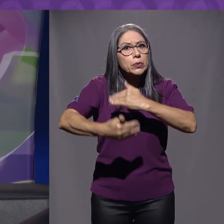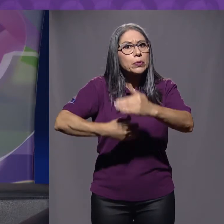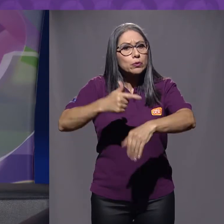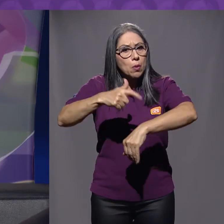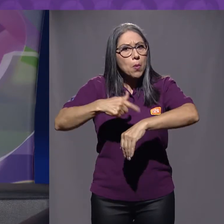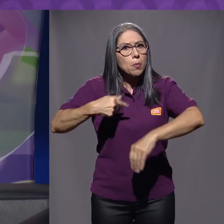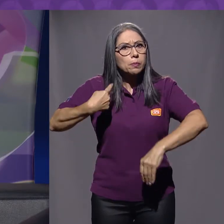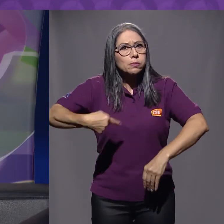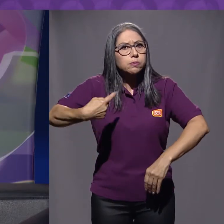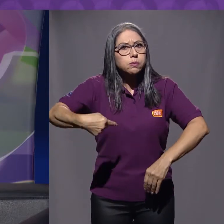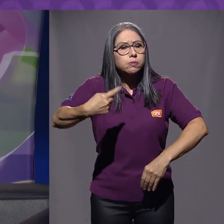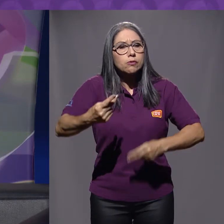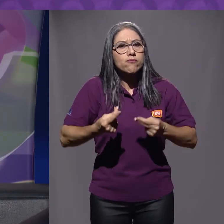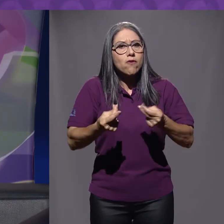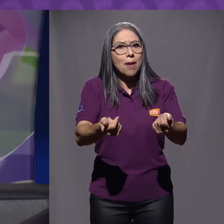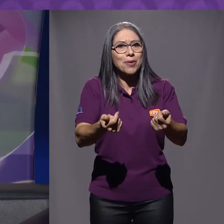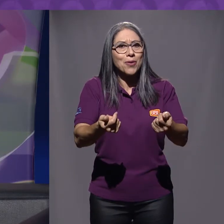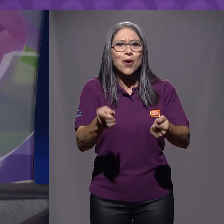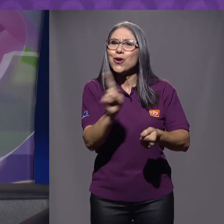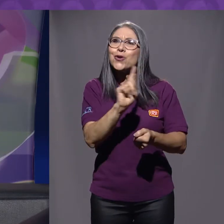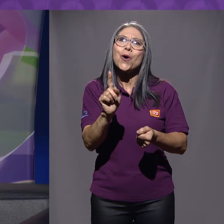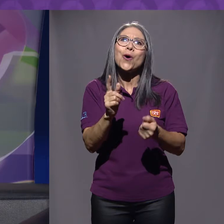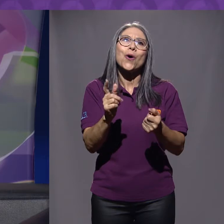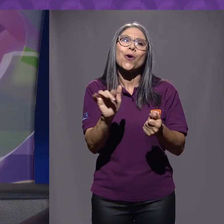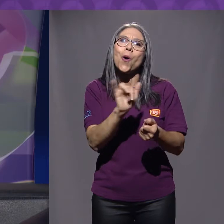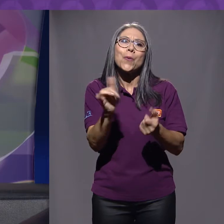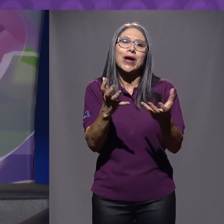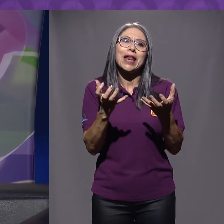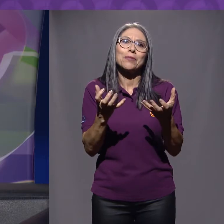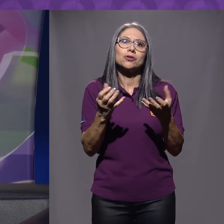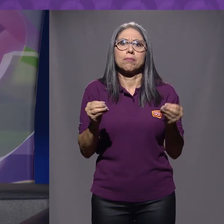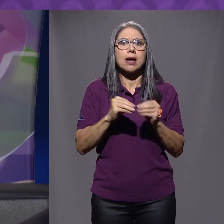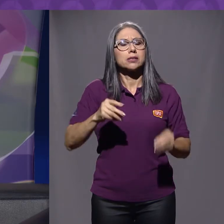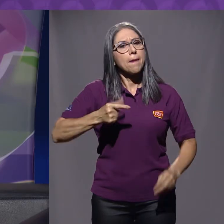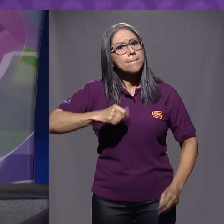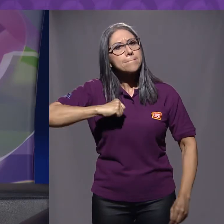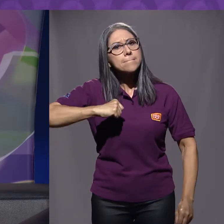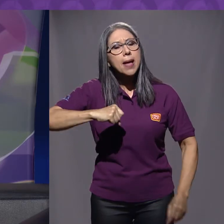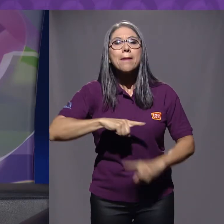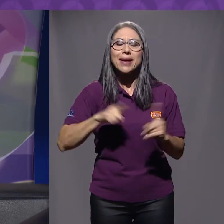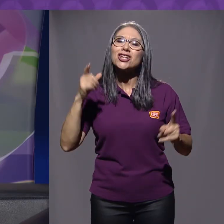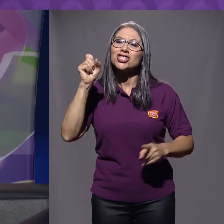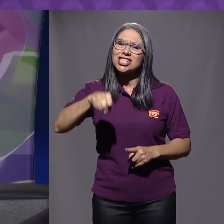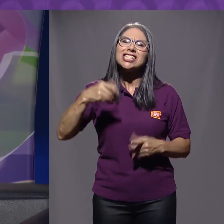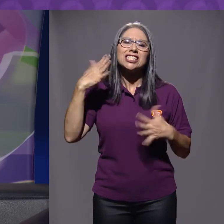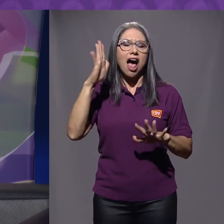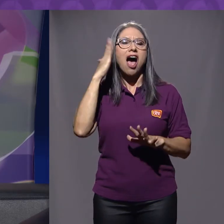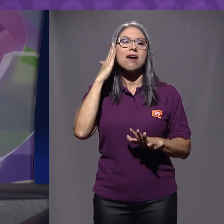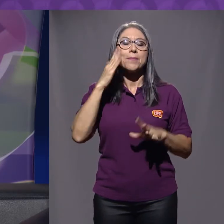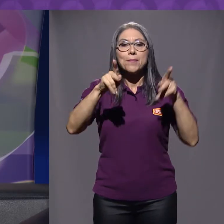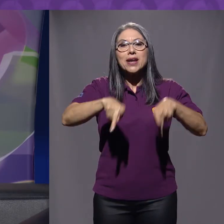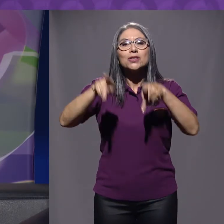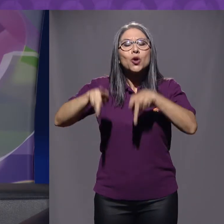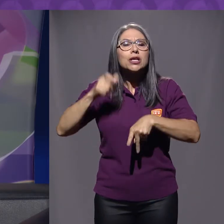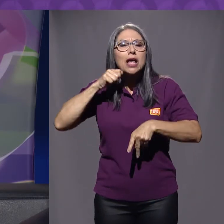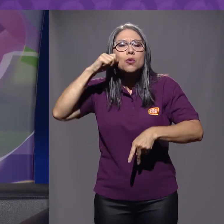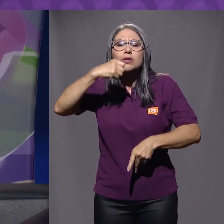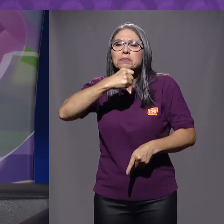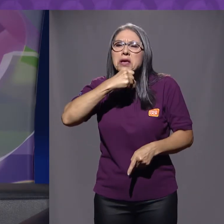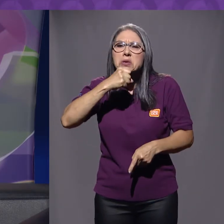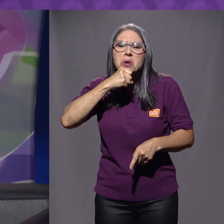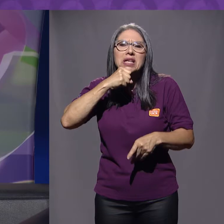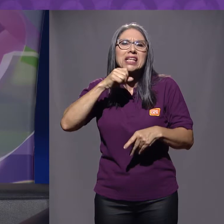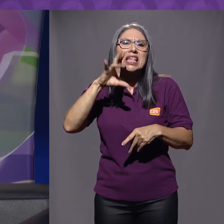ritmo rápido, no como quisiéramos, pero sí va, digamos, que se van vacunando los adultos mayores de 70